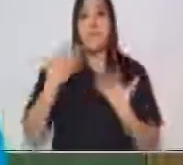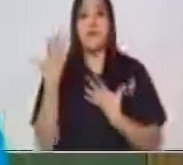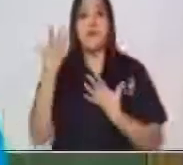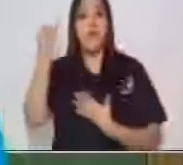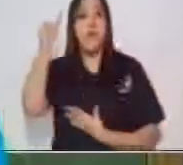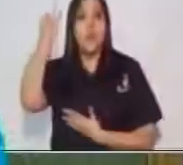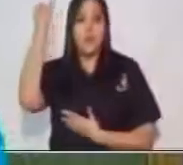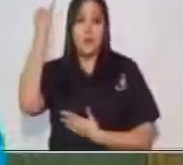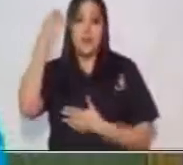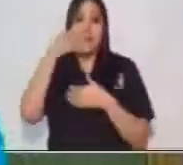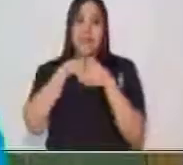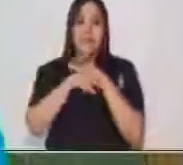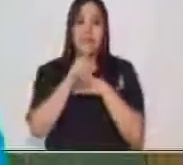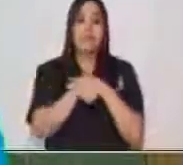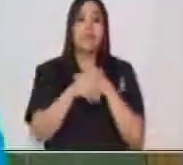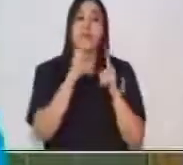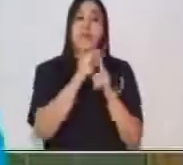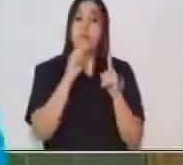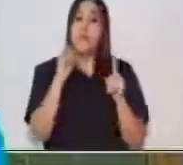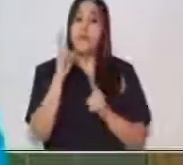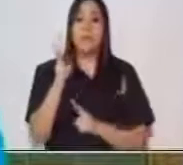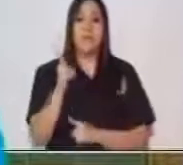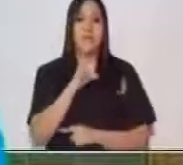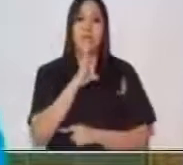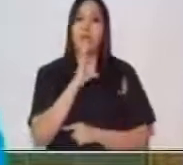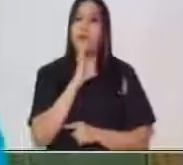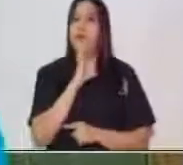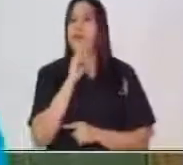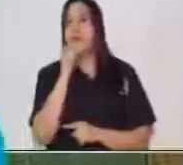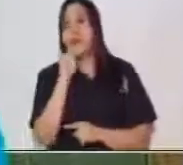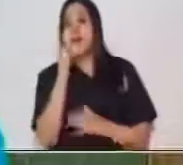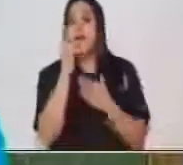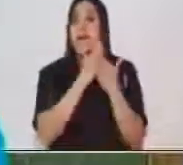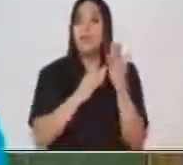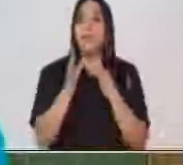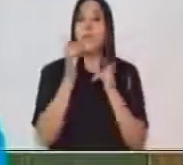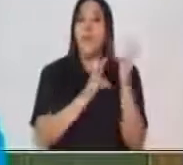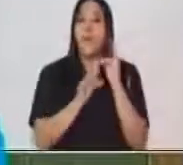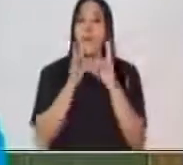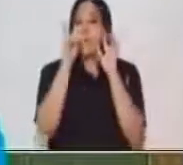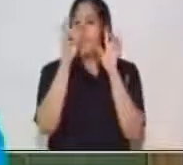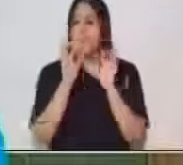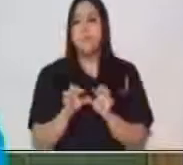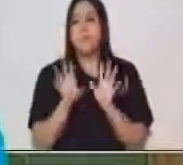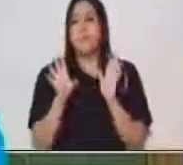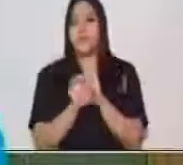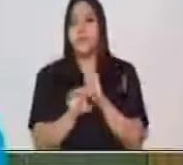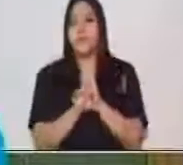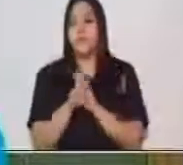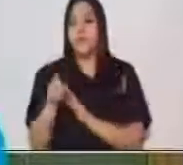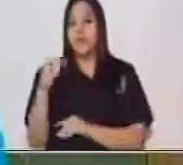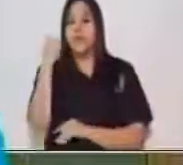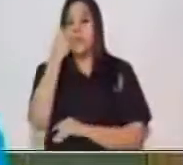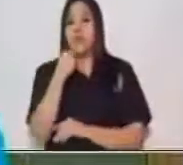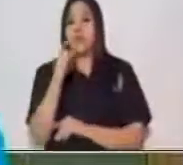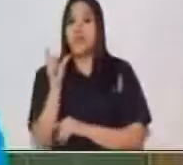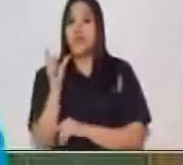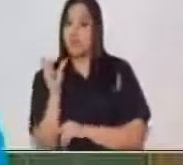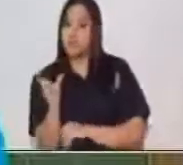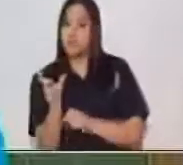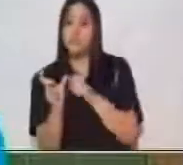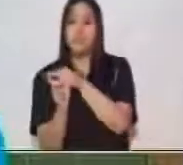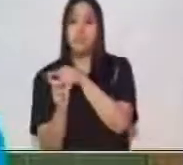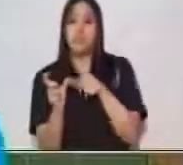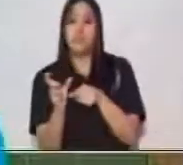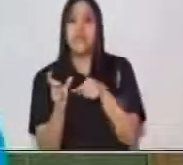dentro de las oraciones siempre vamos a hablar de algo o de alguien. Ese es entonces el sujeto, la